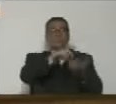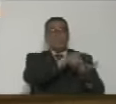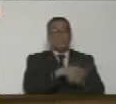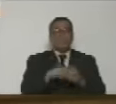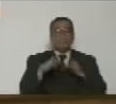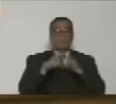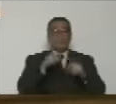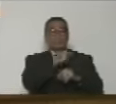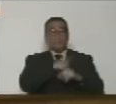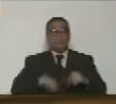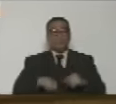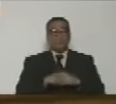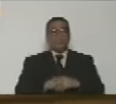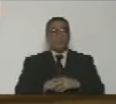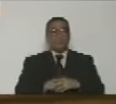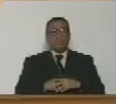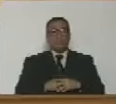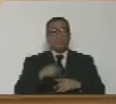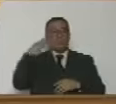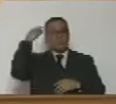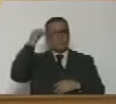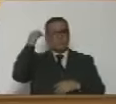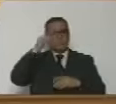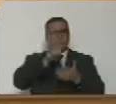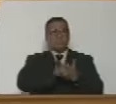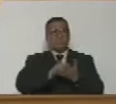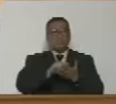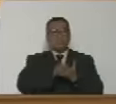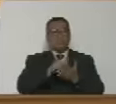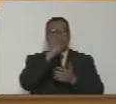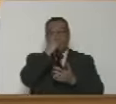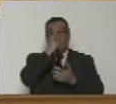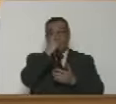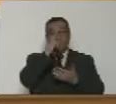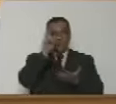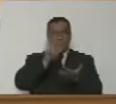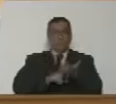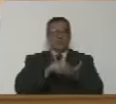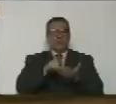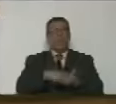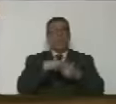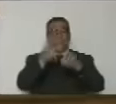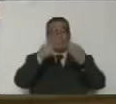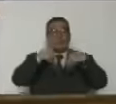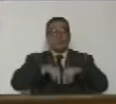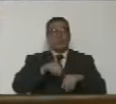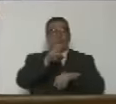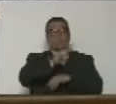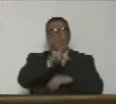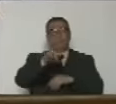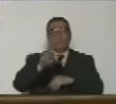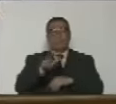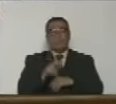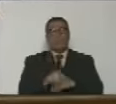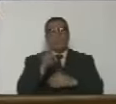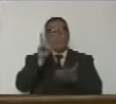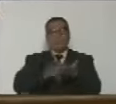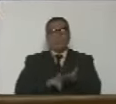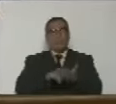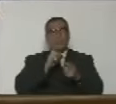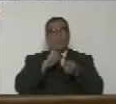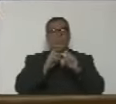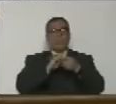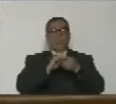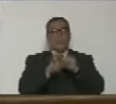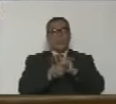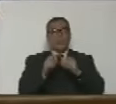participación. Es todo, ciudadano presidente. En consideración al artículo. Aprobado. Siguiente. 23. Se sugiere aprobar con